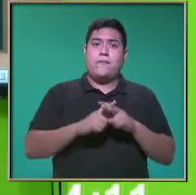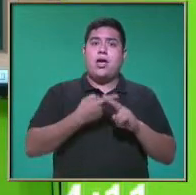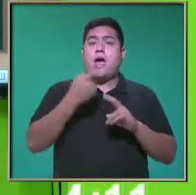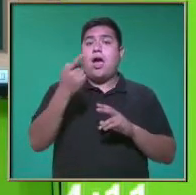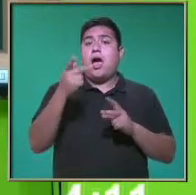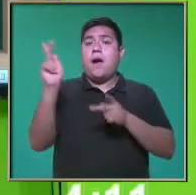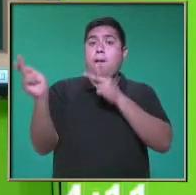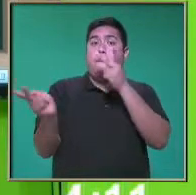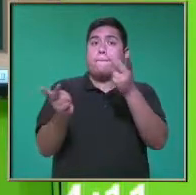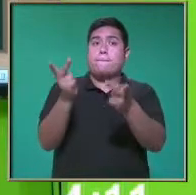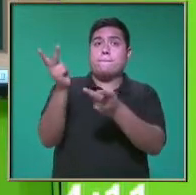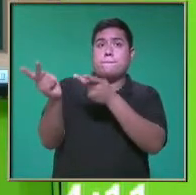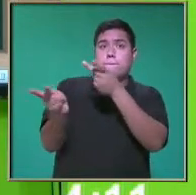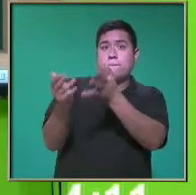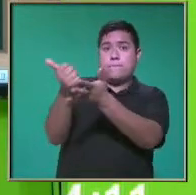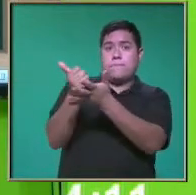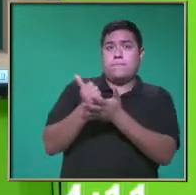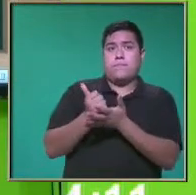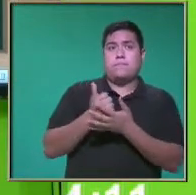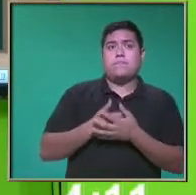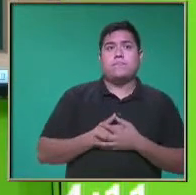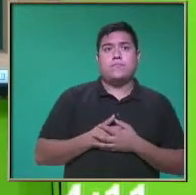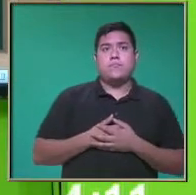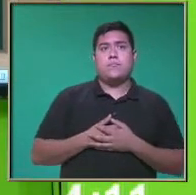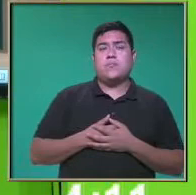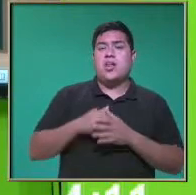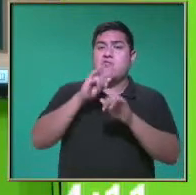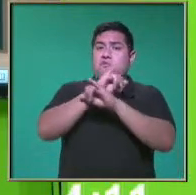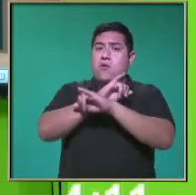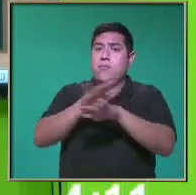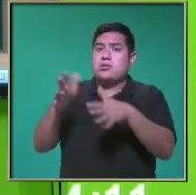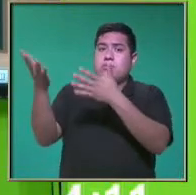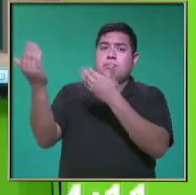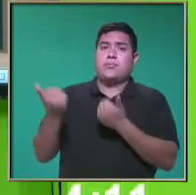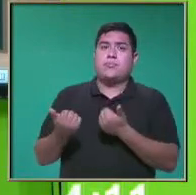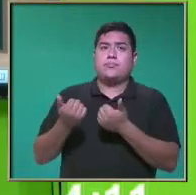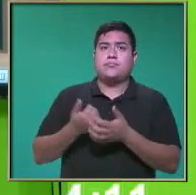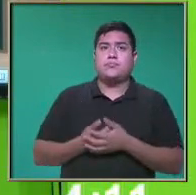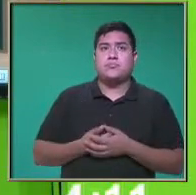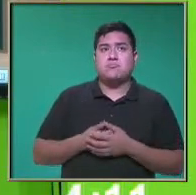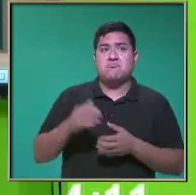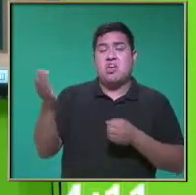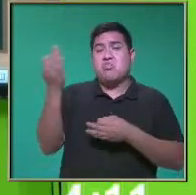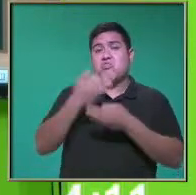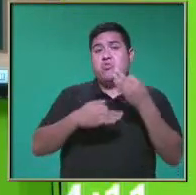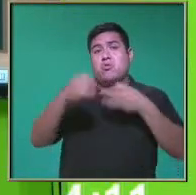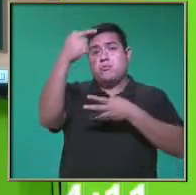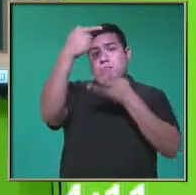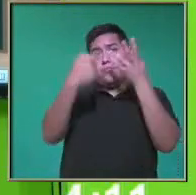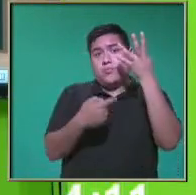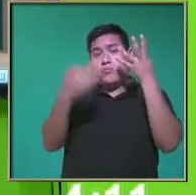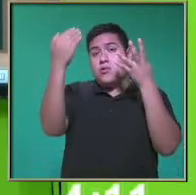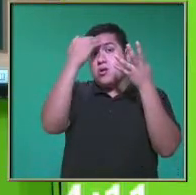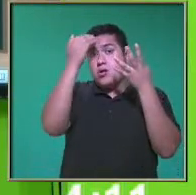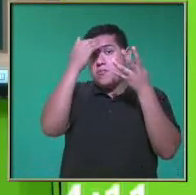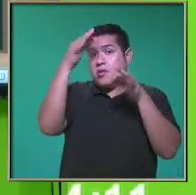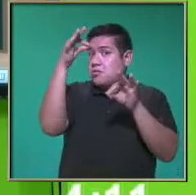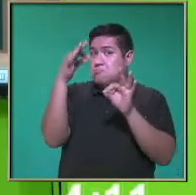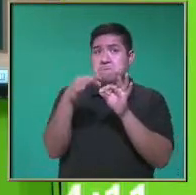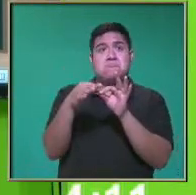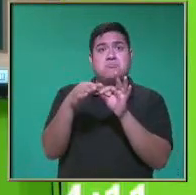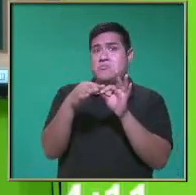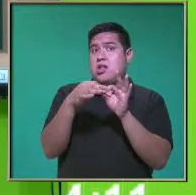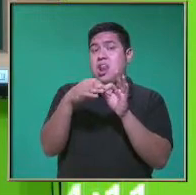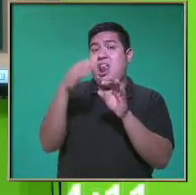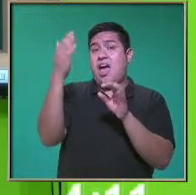que nos sirven para preguntar, para pedir información. Entonces, como ya tenemos todo este conocimiento, la clase realmente te va